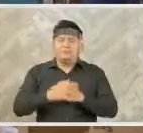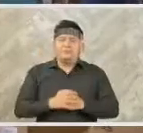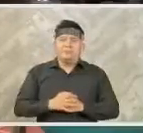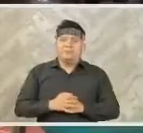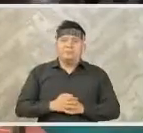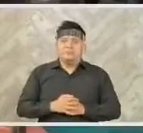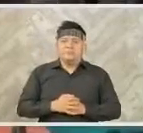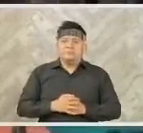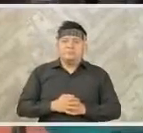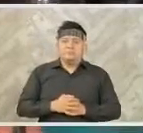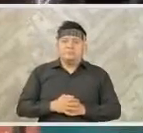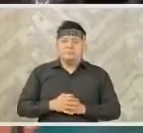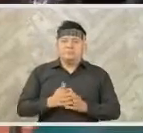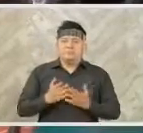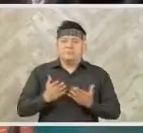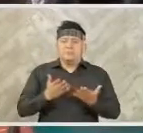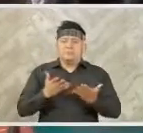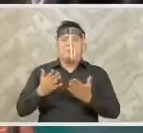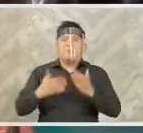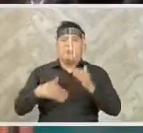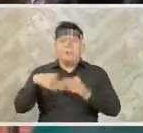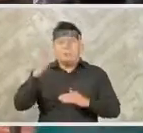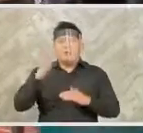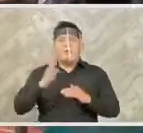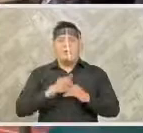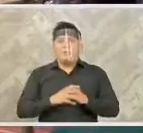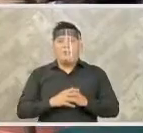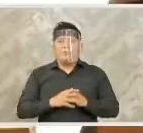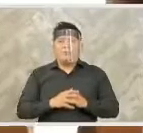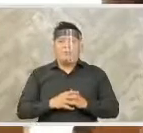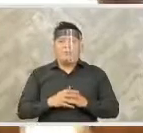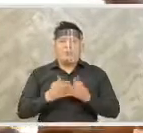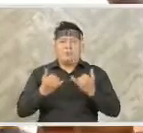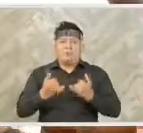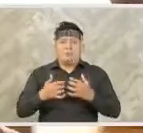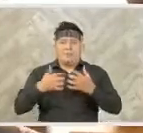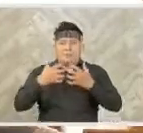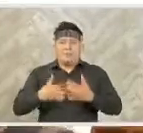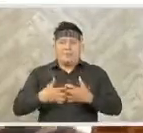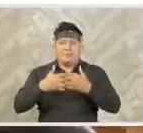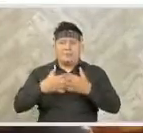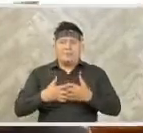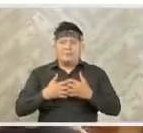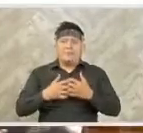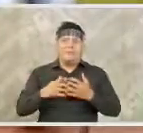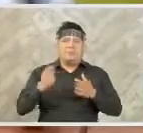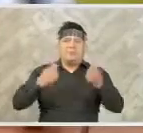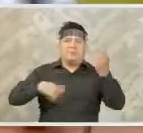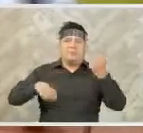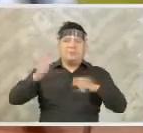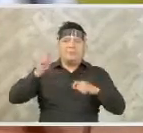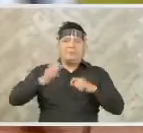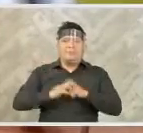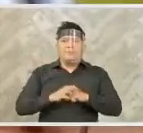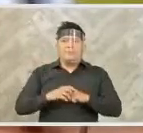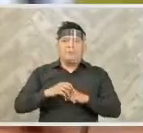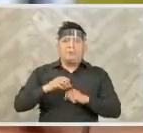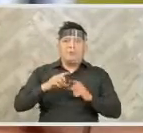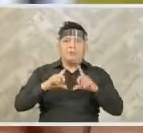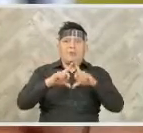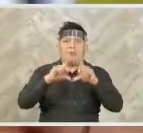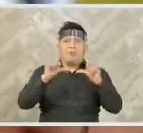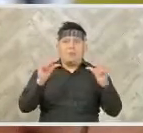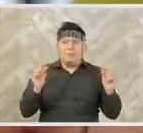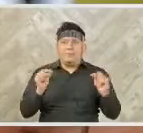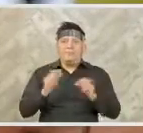quiere exportar. Hoy ya contamos con empresas que hayan hecho ese taller, que están exportando a Japón, Australia, Arabia Saudita. O